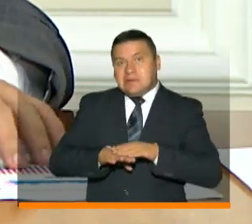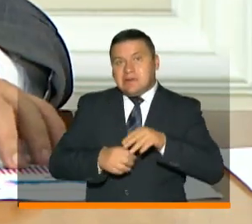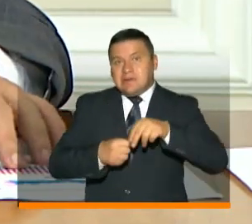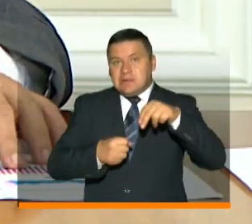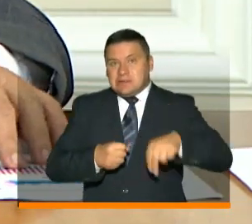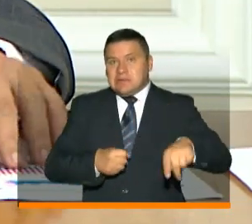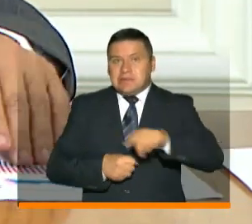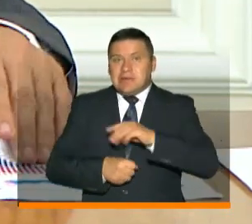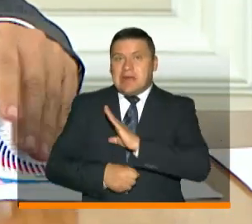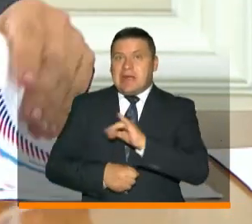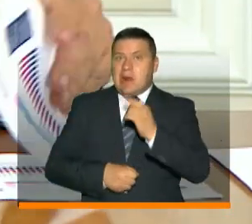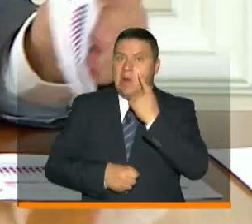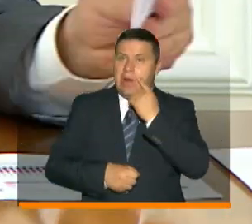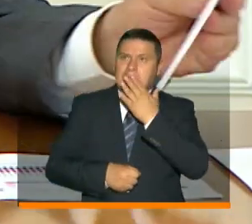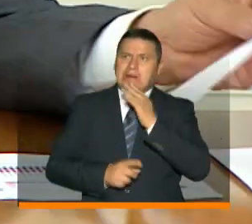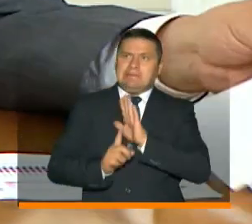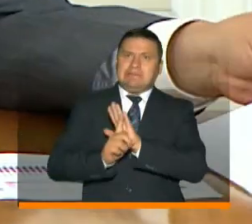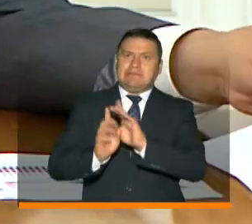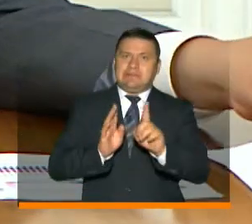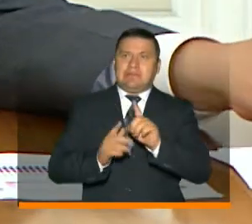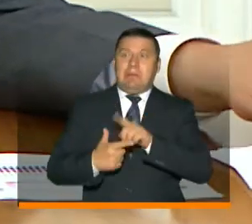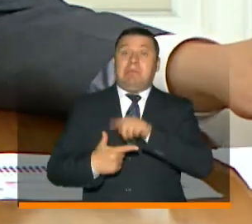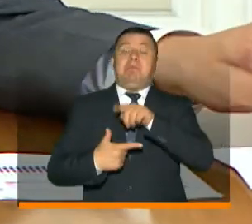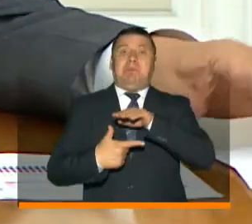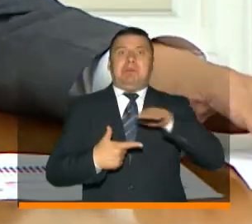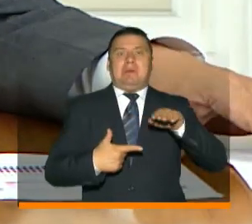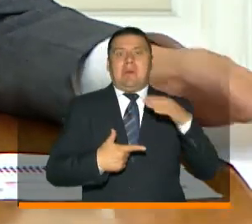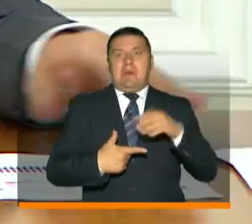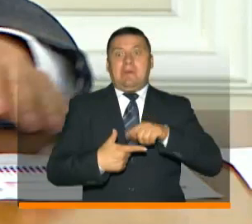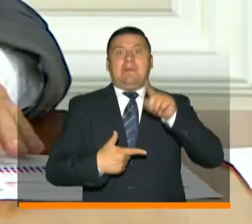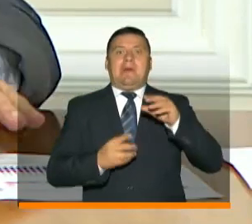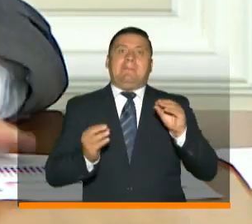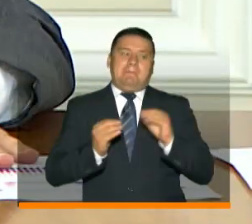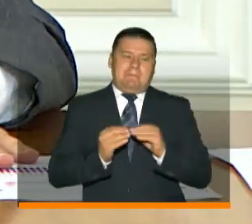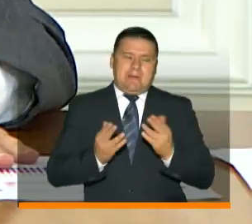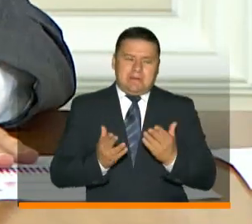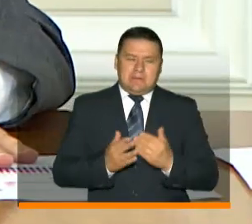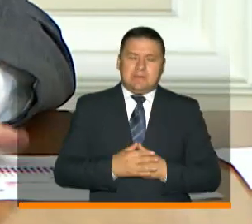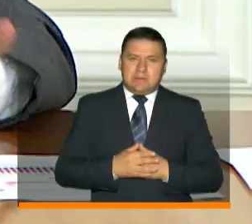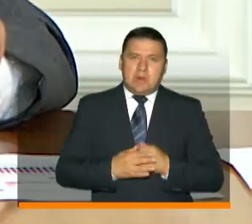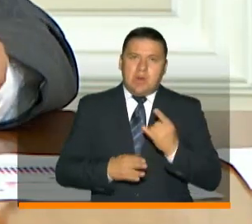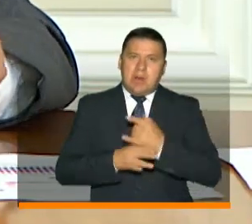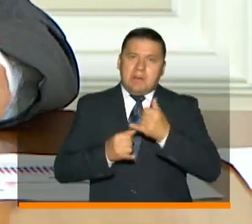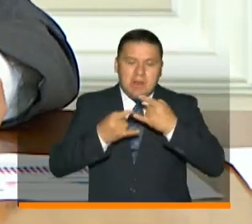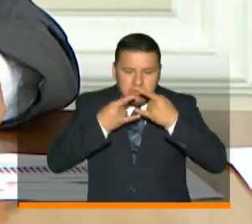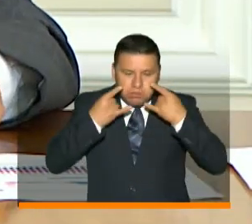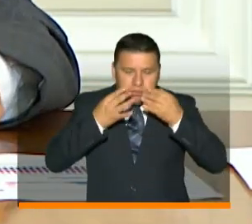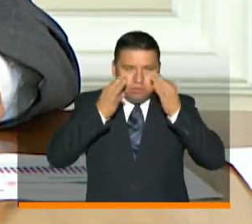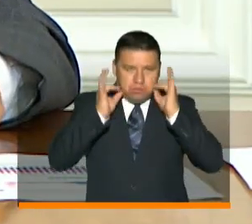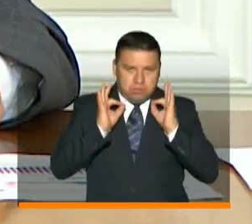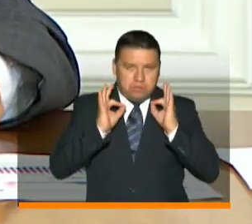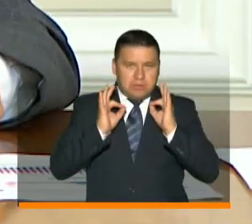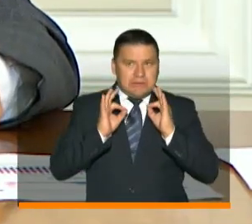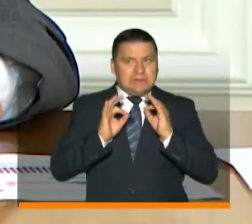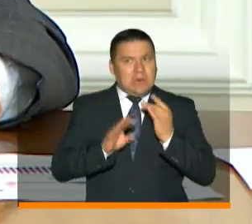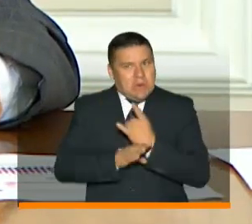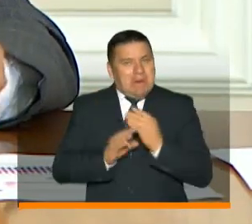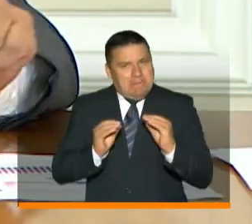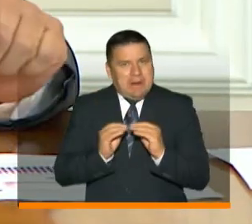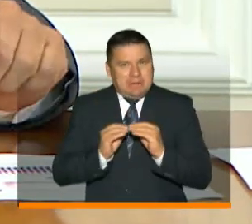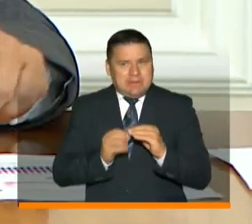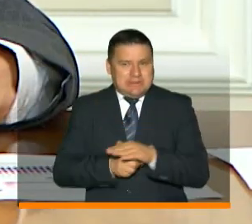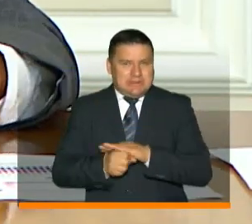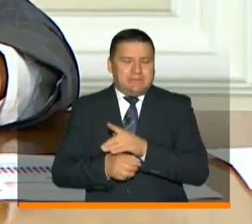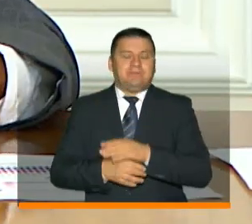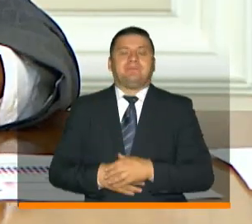tener todas las medidas de distanciamiento social para poder tener y uso de tapabocas para poder mantener la mejor situación